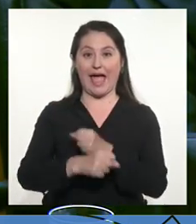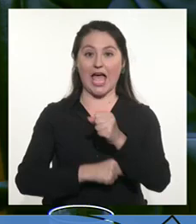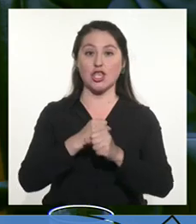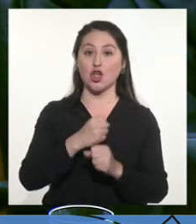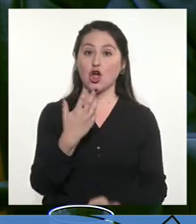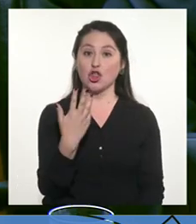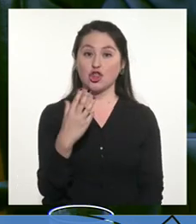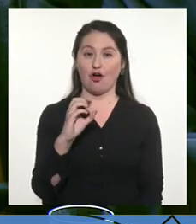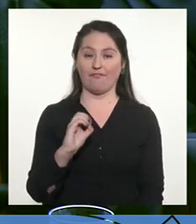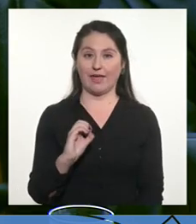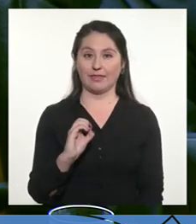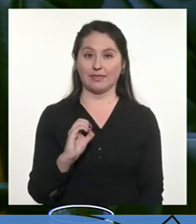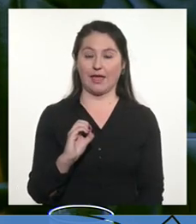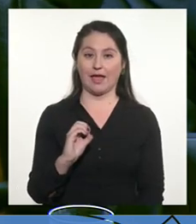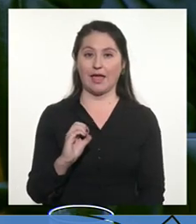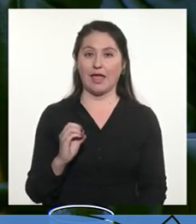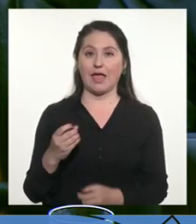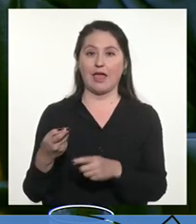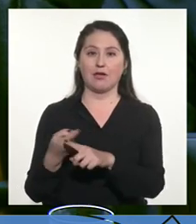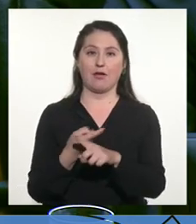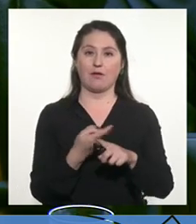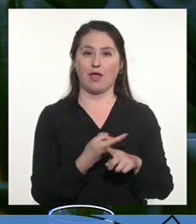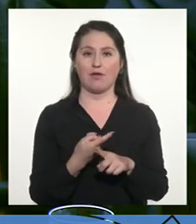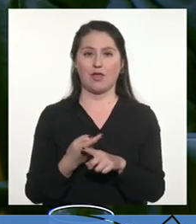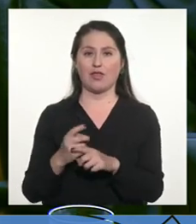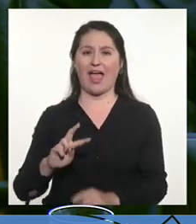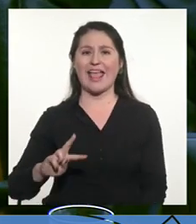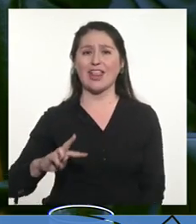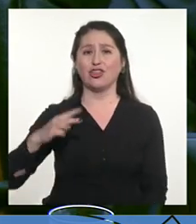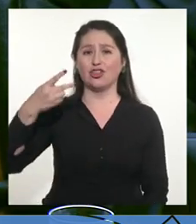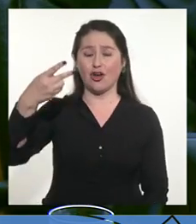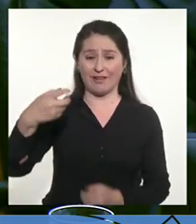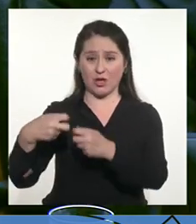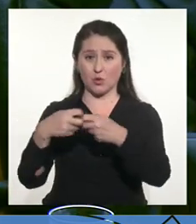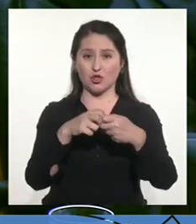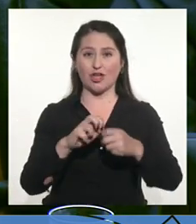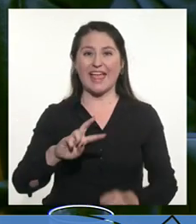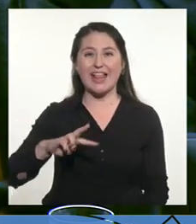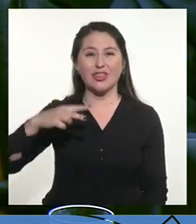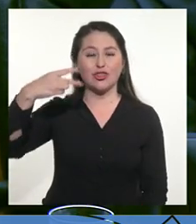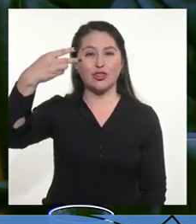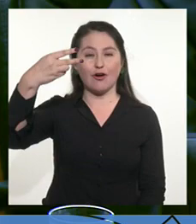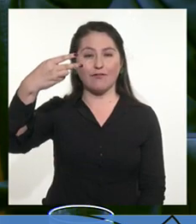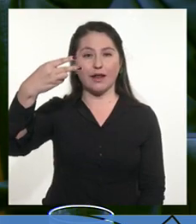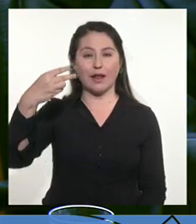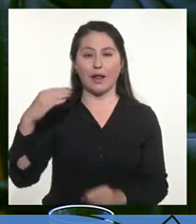los primeros discursos dólares doble eran